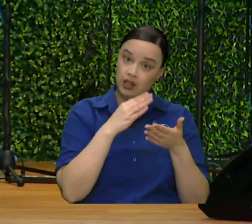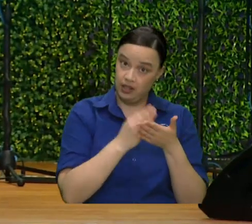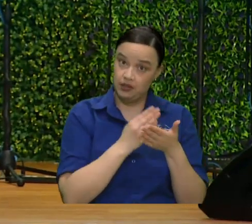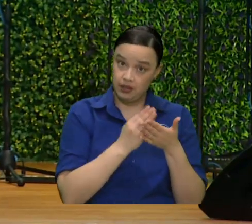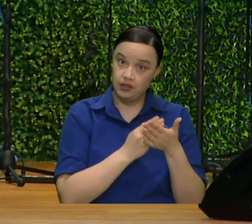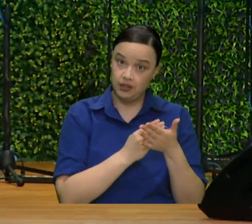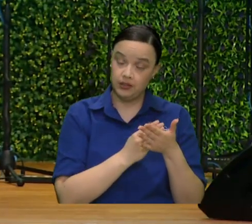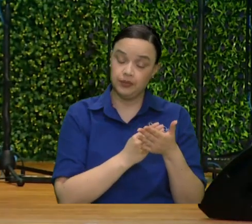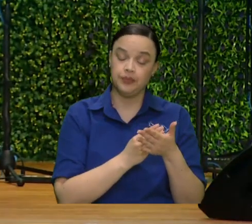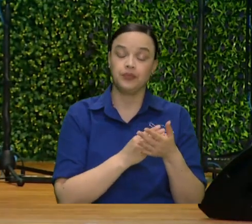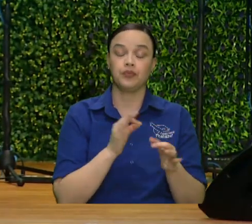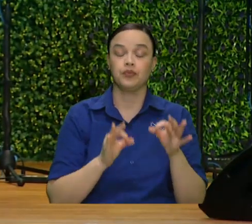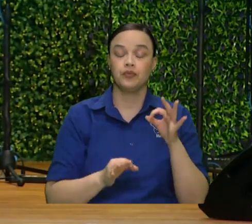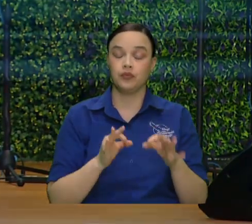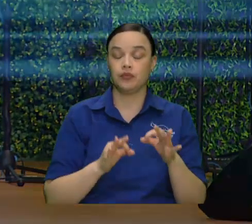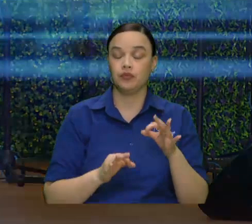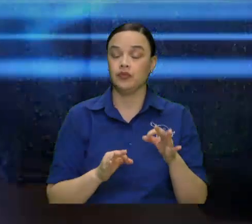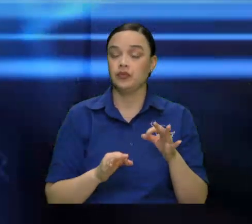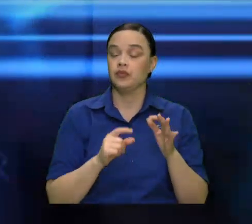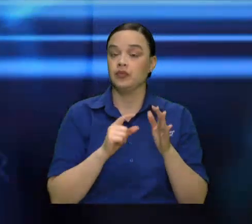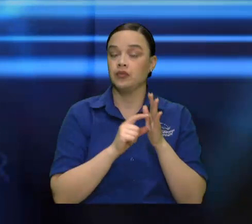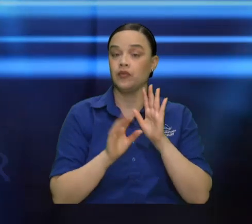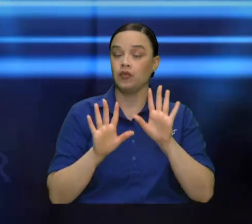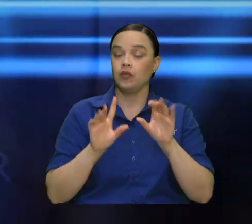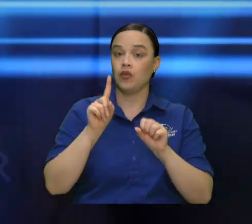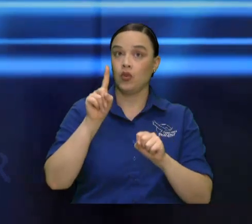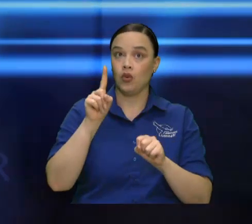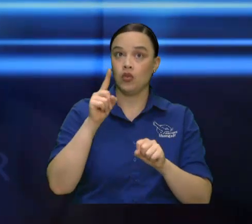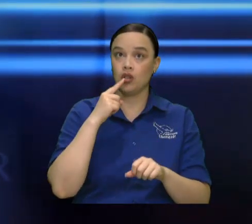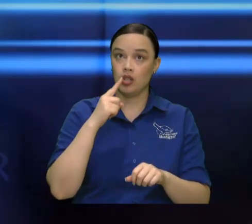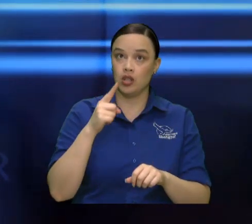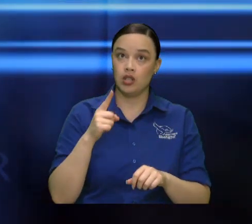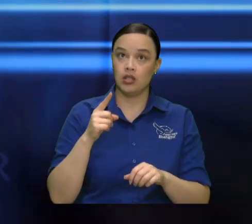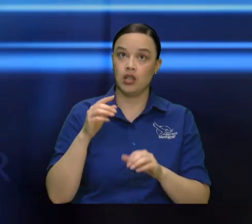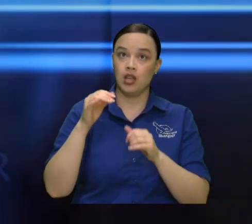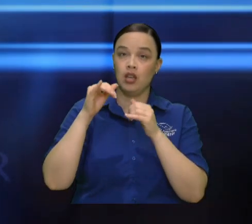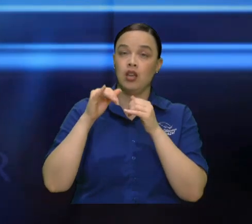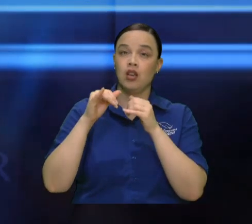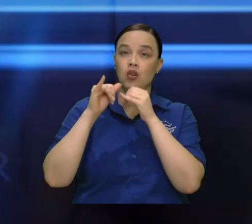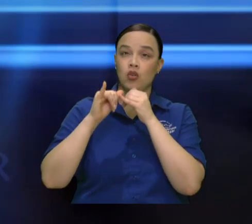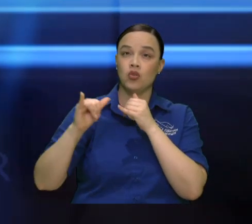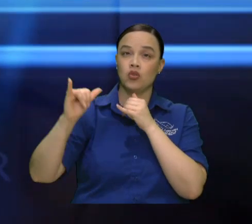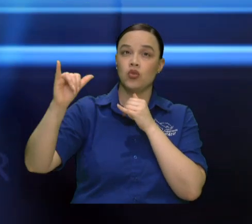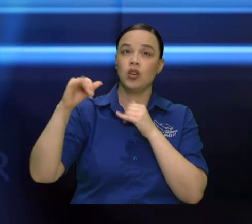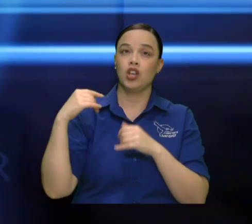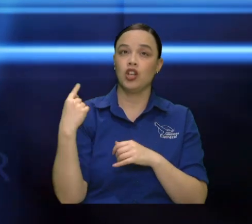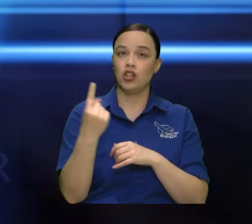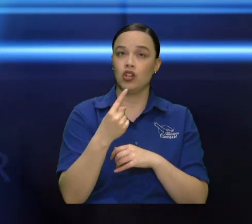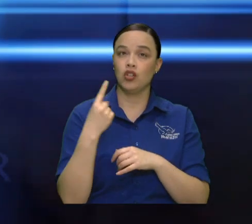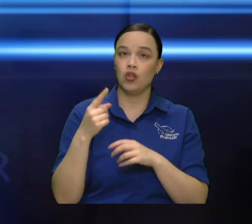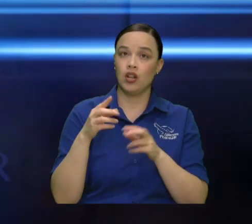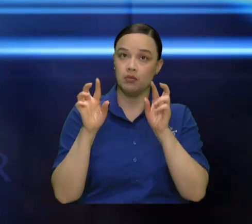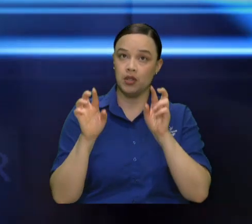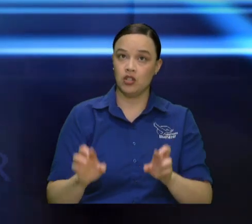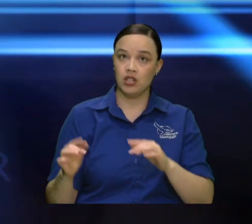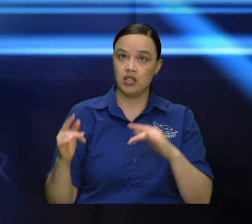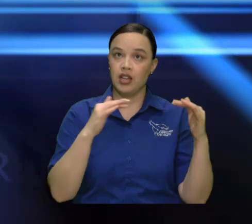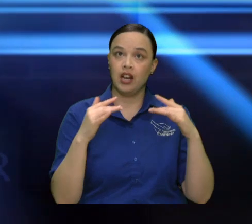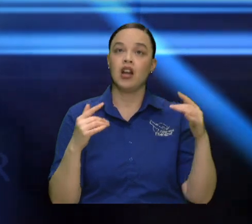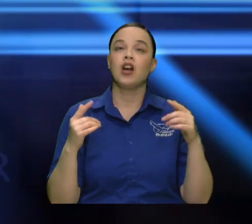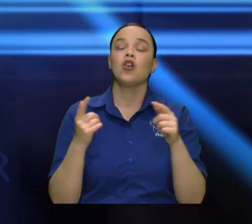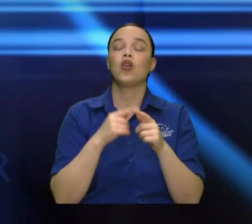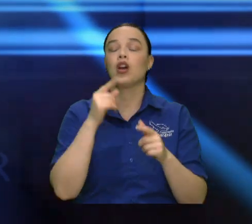jueces 11 del 7 al 8 y josué y toda la gente de guerra con el vino de repente sobre ellos junto a